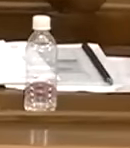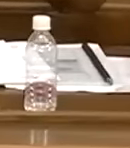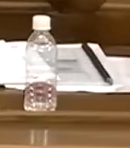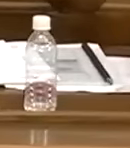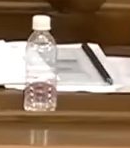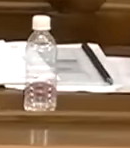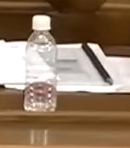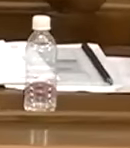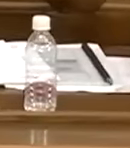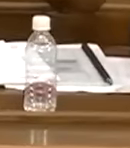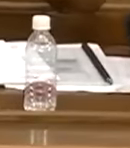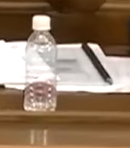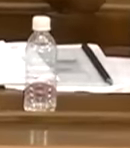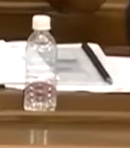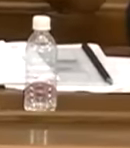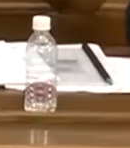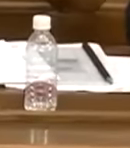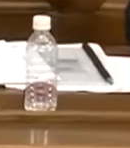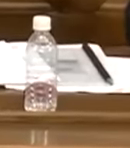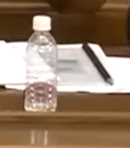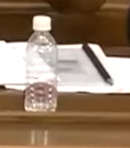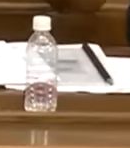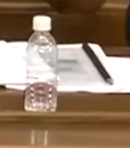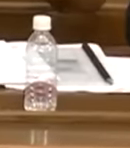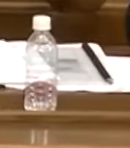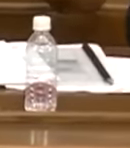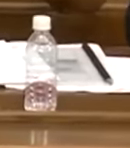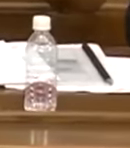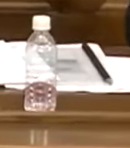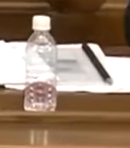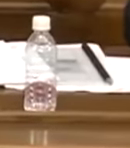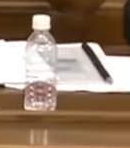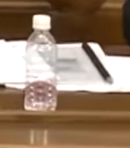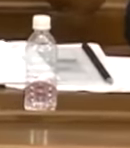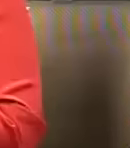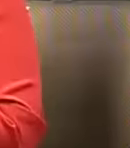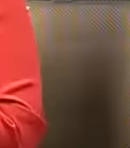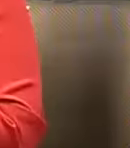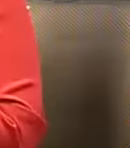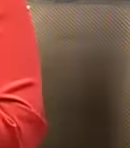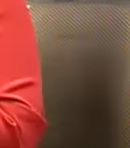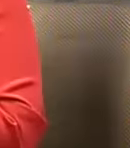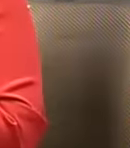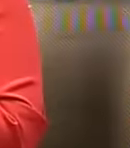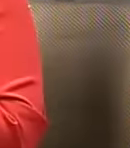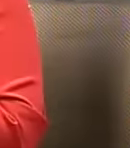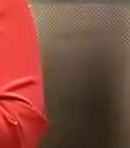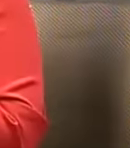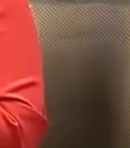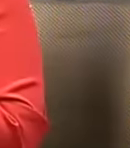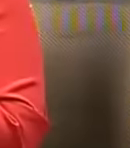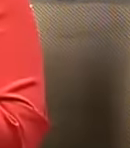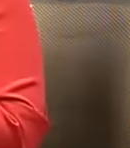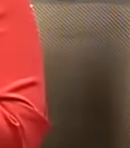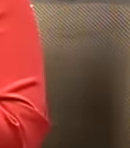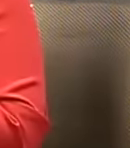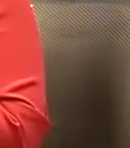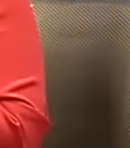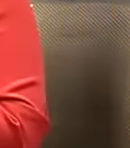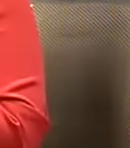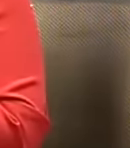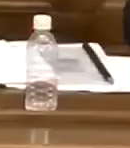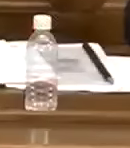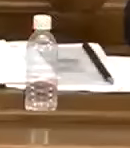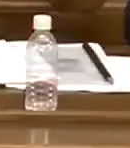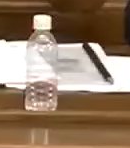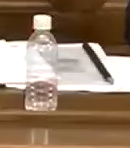integridad territorial. Y esta misma Constitución establece en su artículo 5 que la soberanía reside intransferiblemente en el